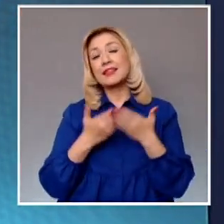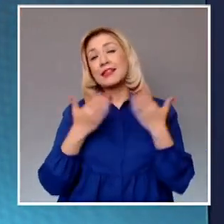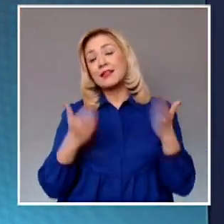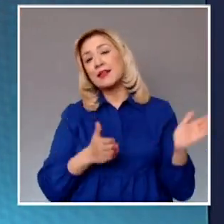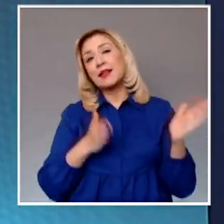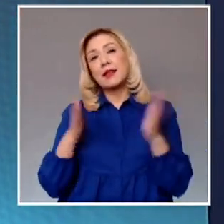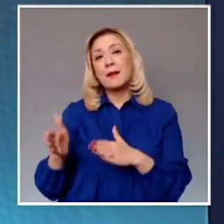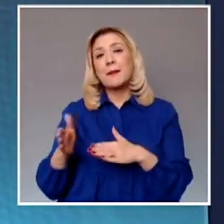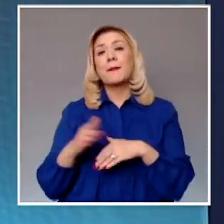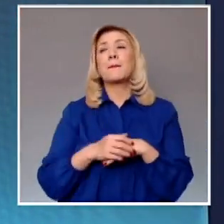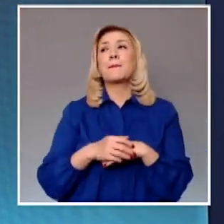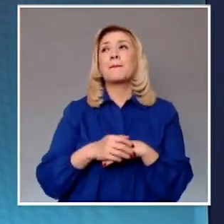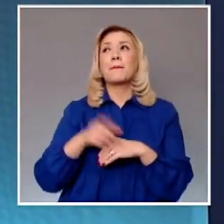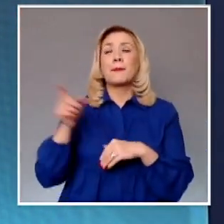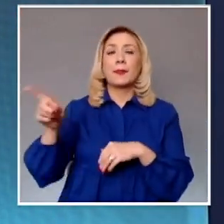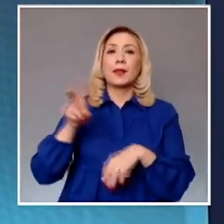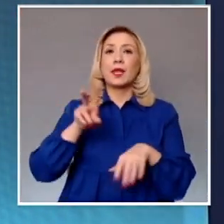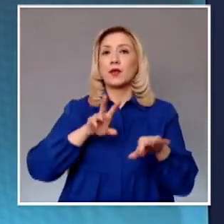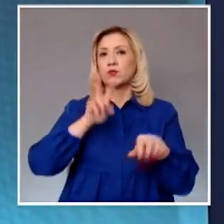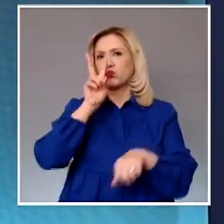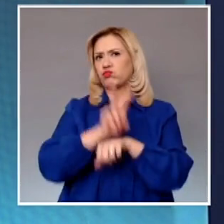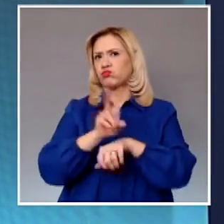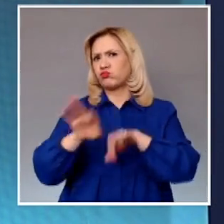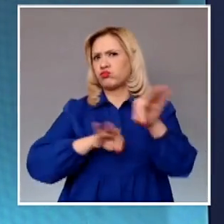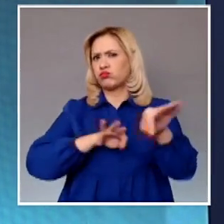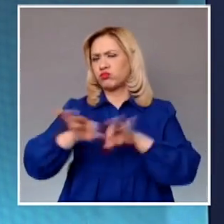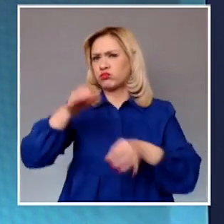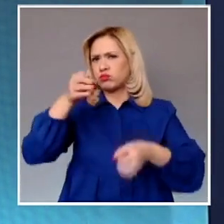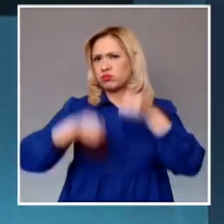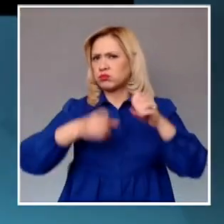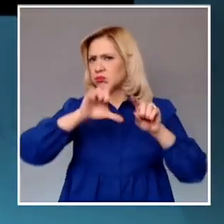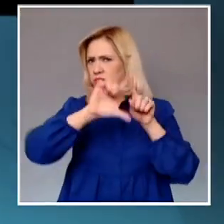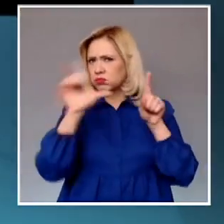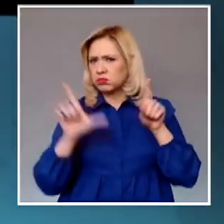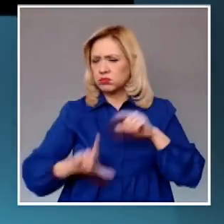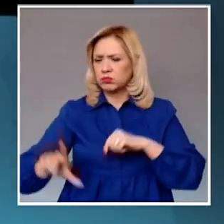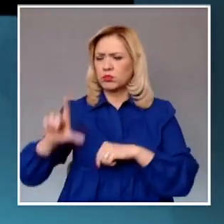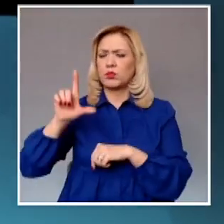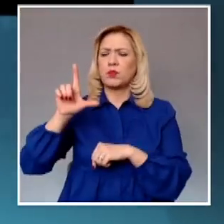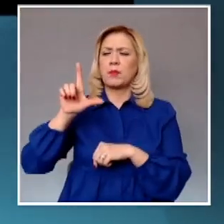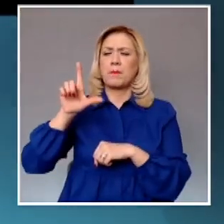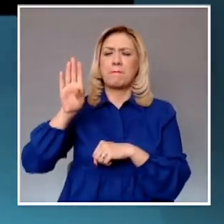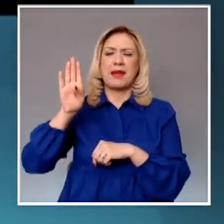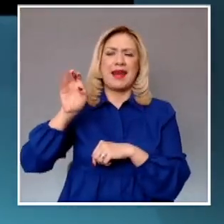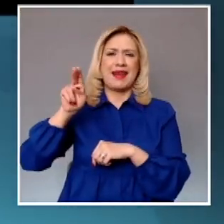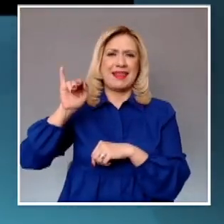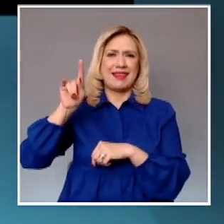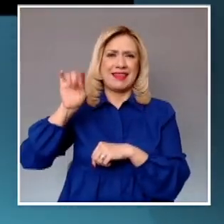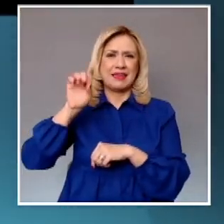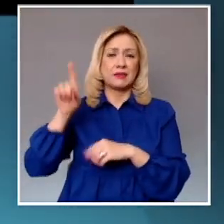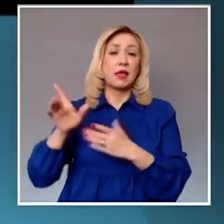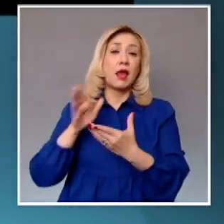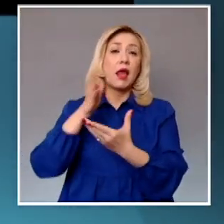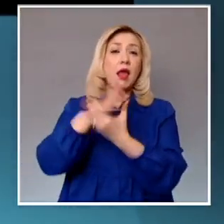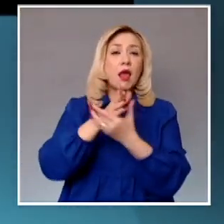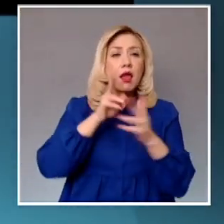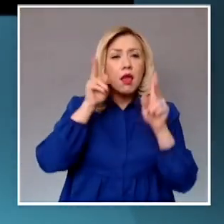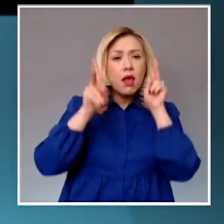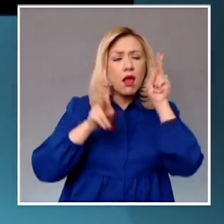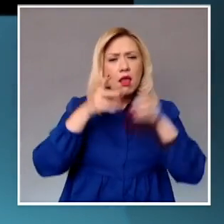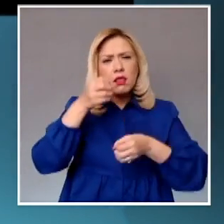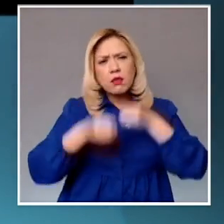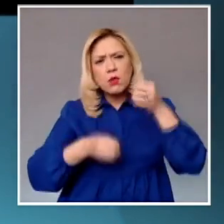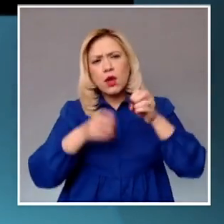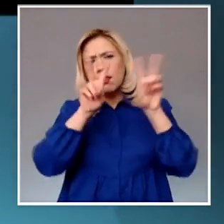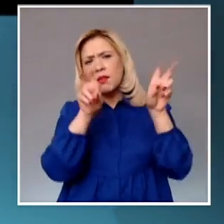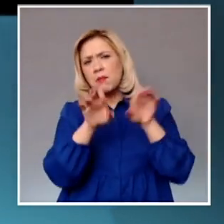consejera de la Judicatura Federal, Lilia Mónica López Benítez, visitó los tribunales individuales y colectivos en materia de trabajo, así como los